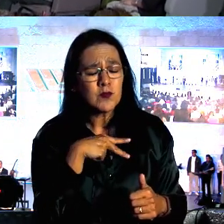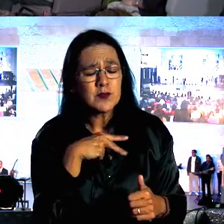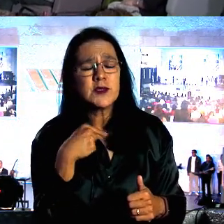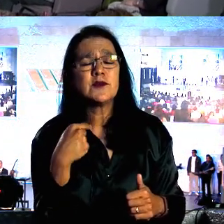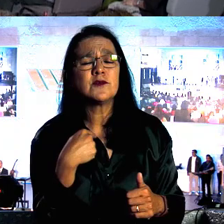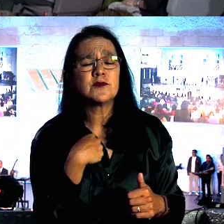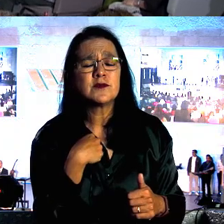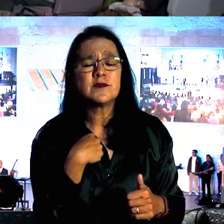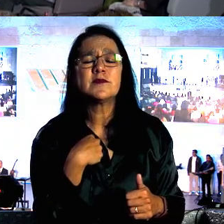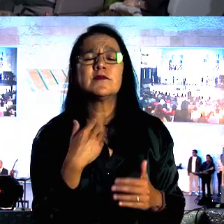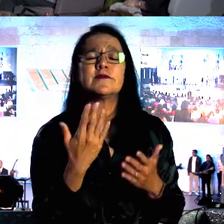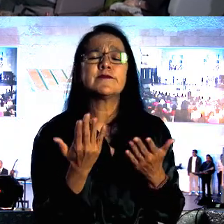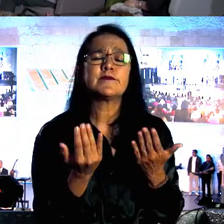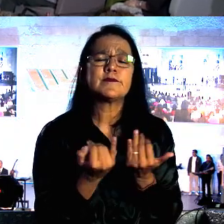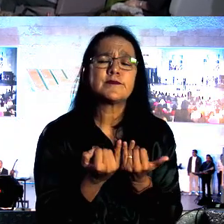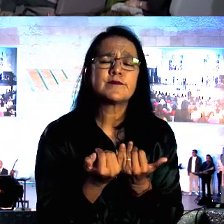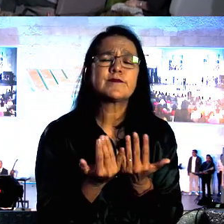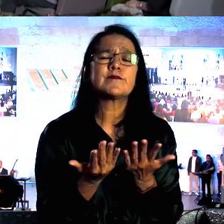y como